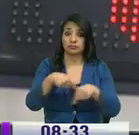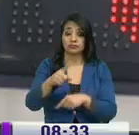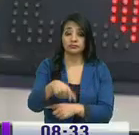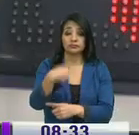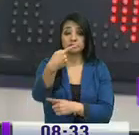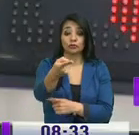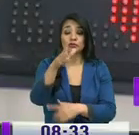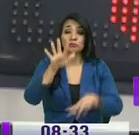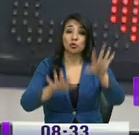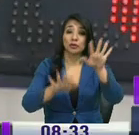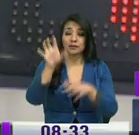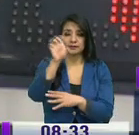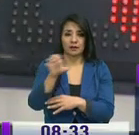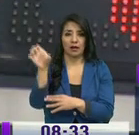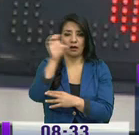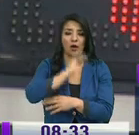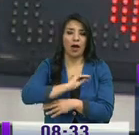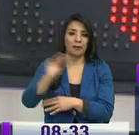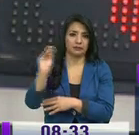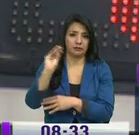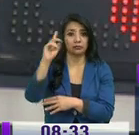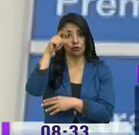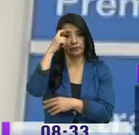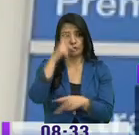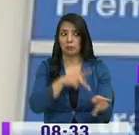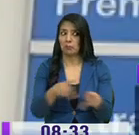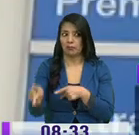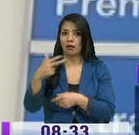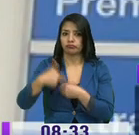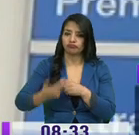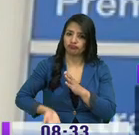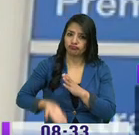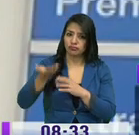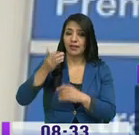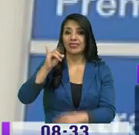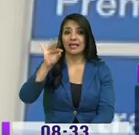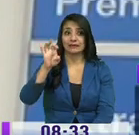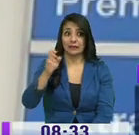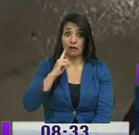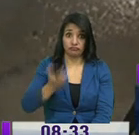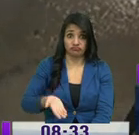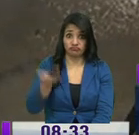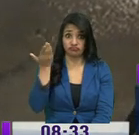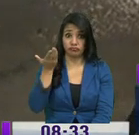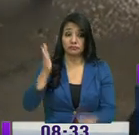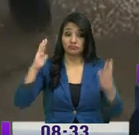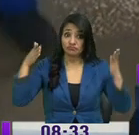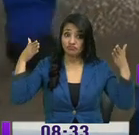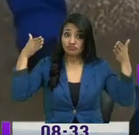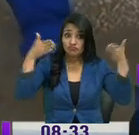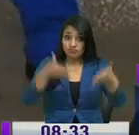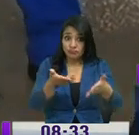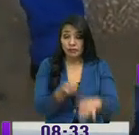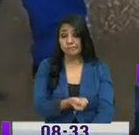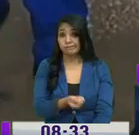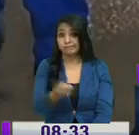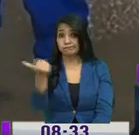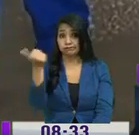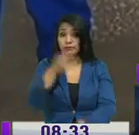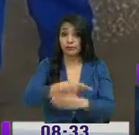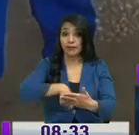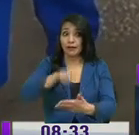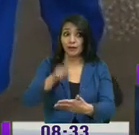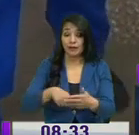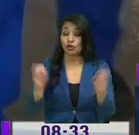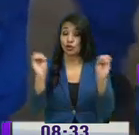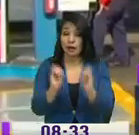15 de enero, cuando el gobierno tiene planificado elevar el precio del combustible diésel, no se ha concretado la derogatoria de este decreto